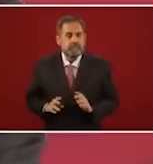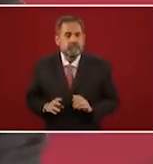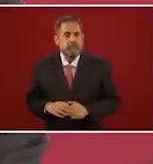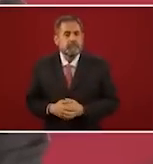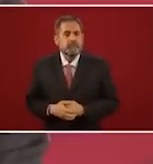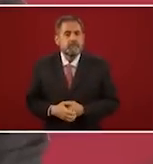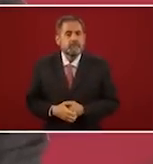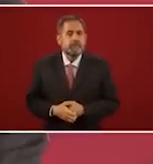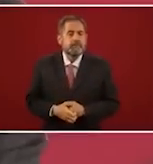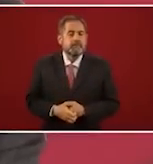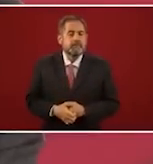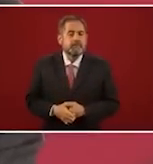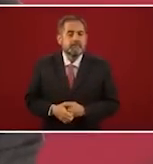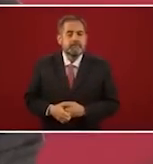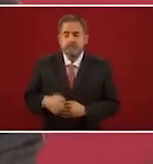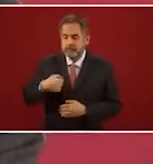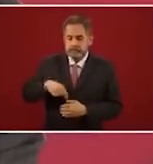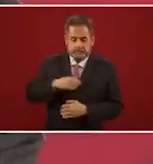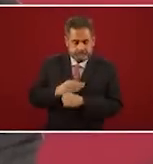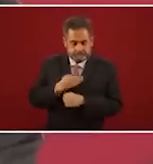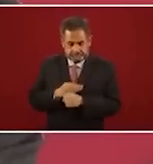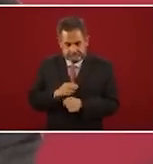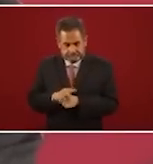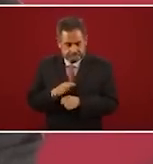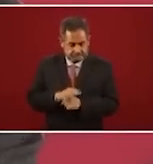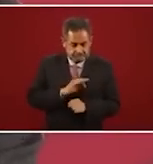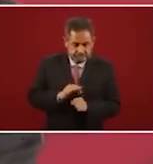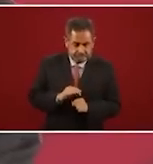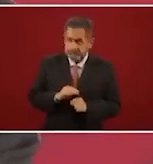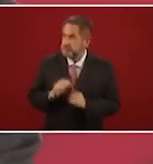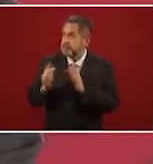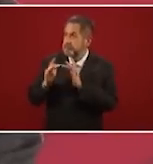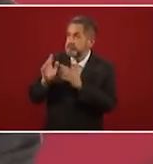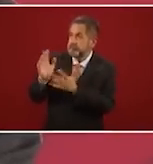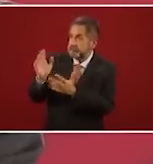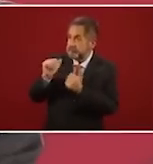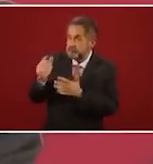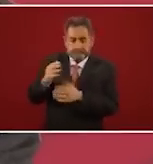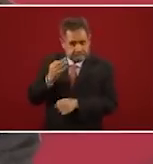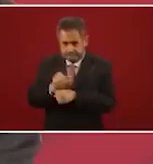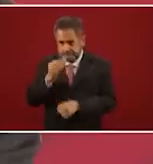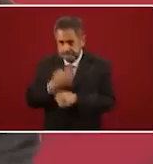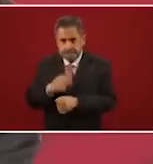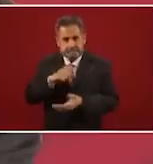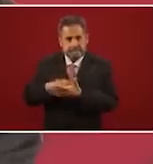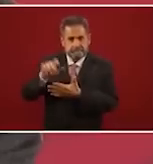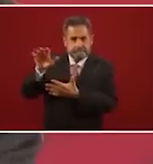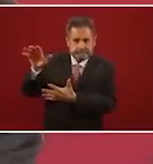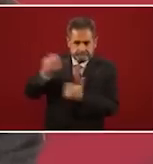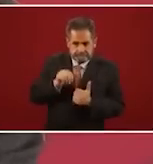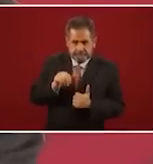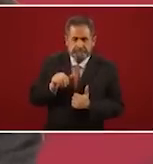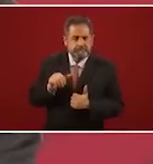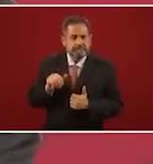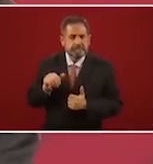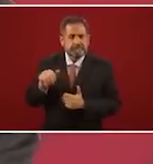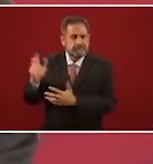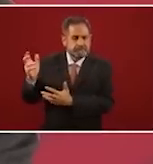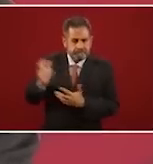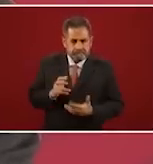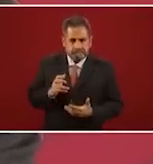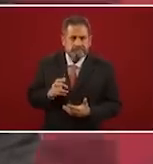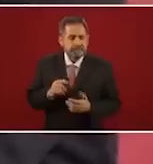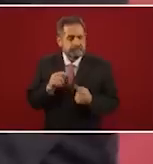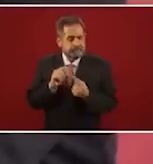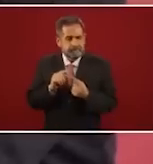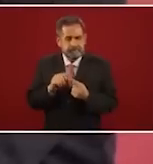tenemos la posibilidad de conseguirlo, ya se consiguió este